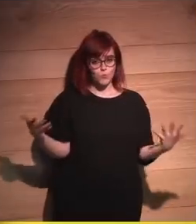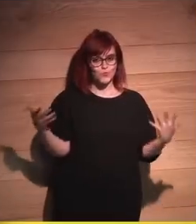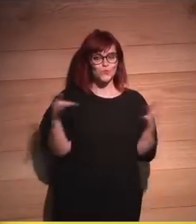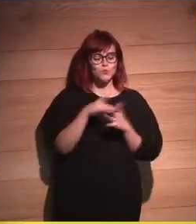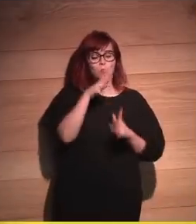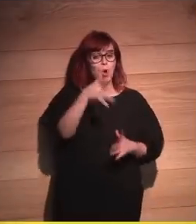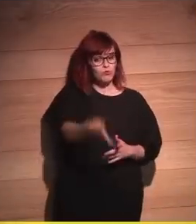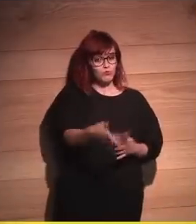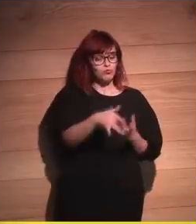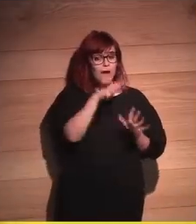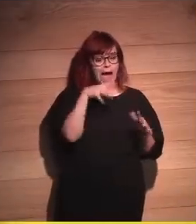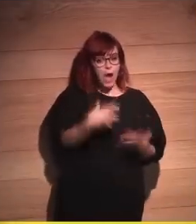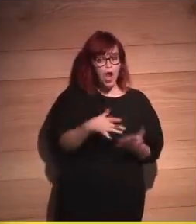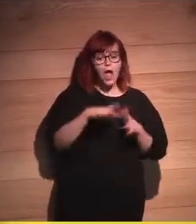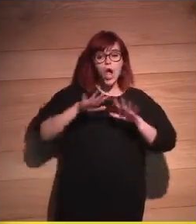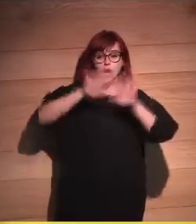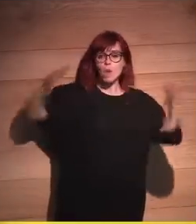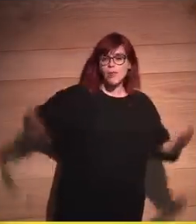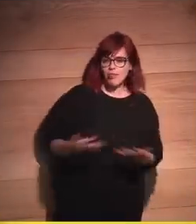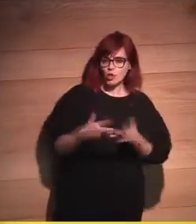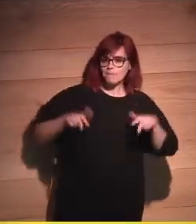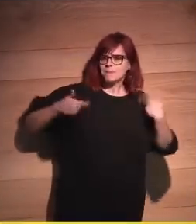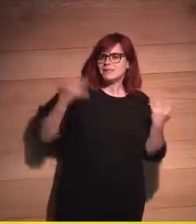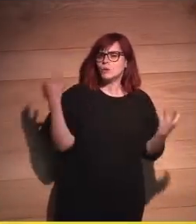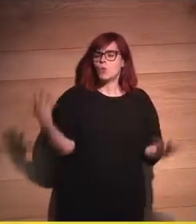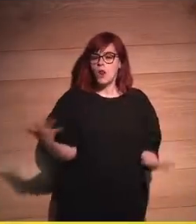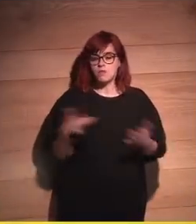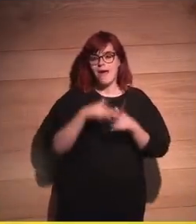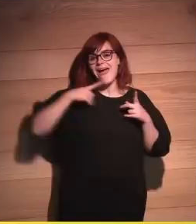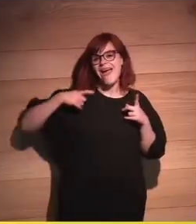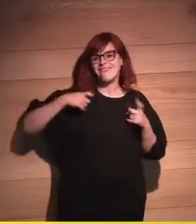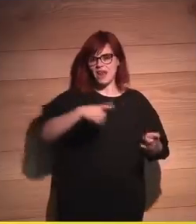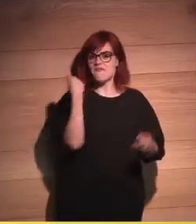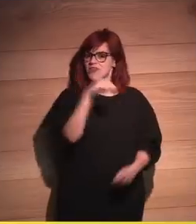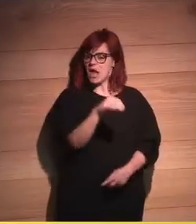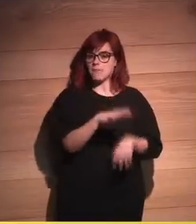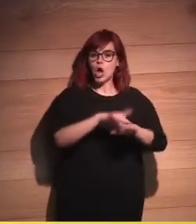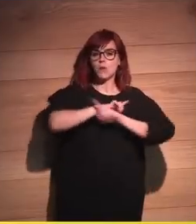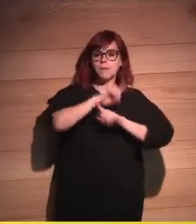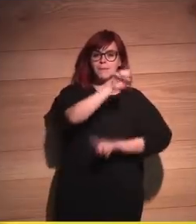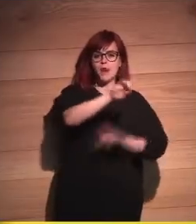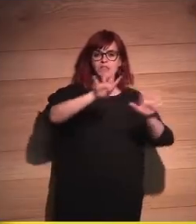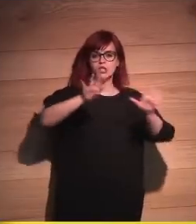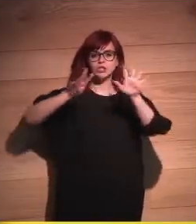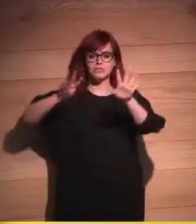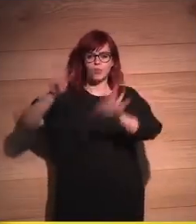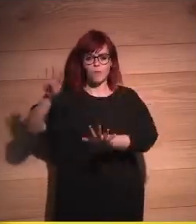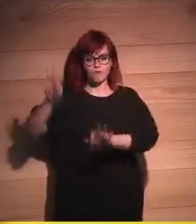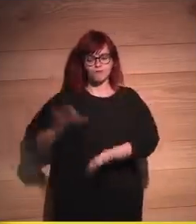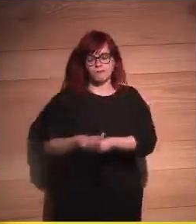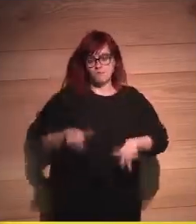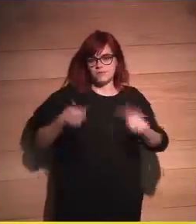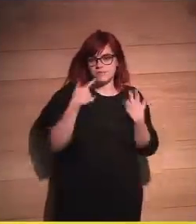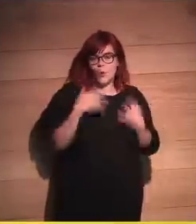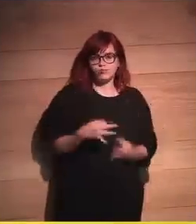las razones que ha permitido la globalización es el final de la Guerra Fría. Es noviembre de 1989, si